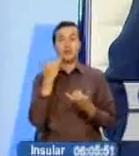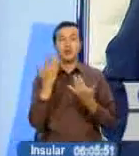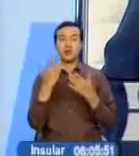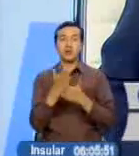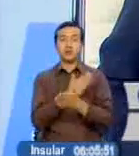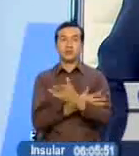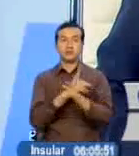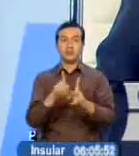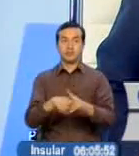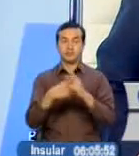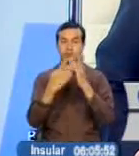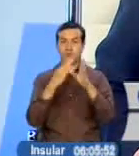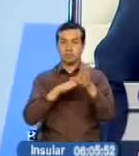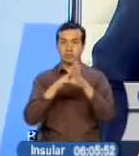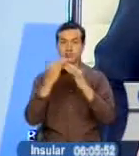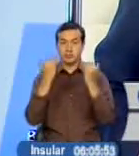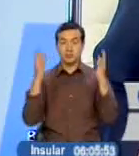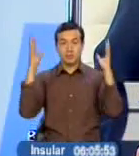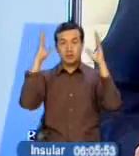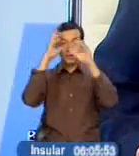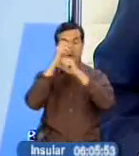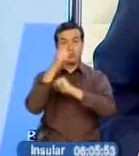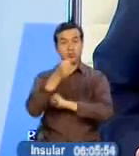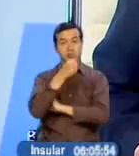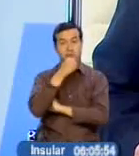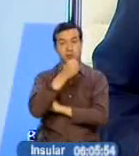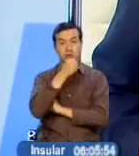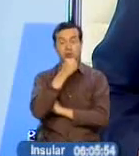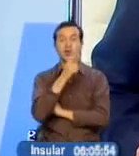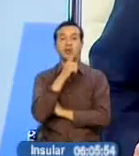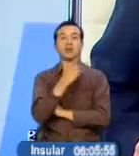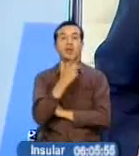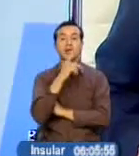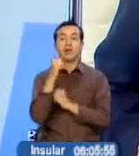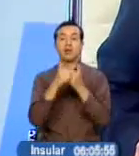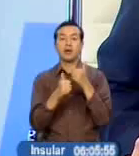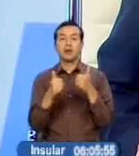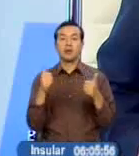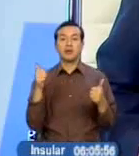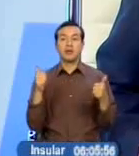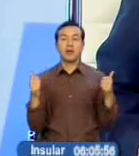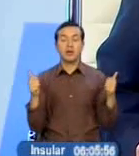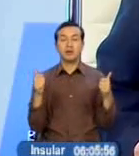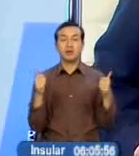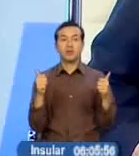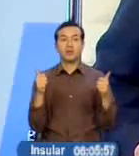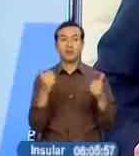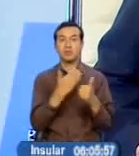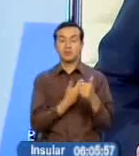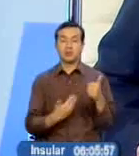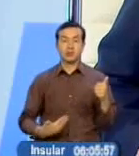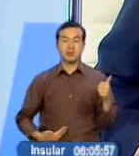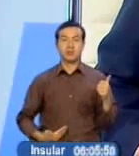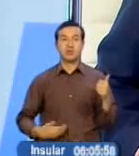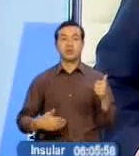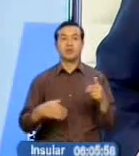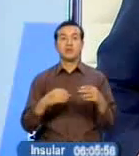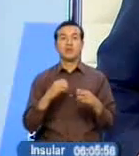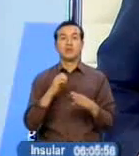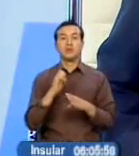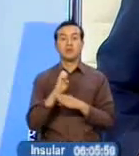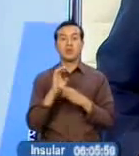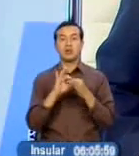de iniciar, quiero invitarlos esta noche a Pulso Político. Tendremos al precandidato para la presidencia de la República